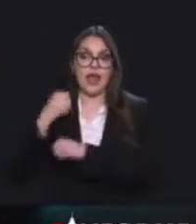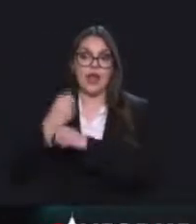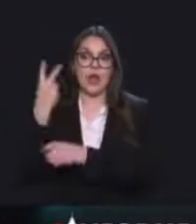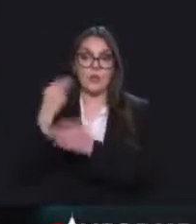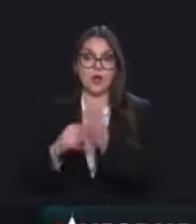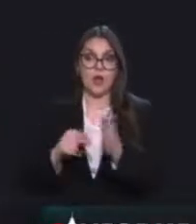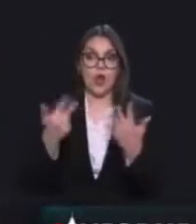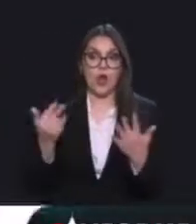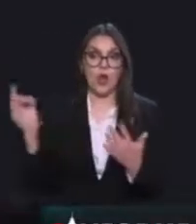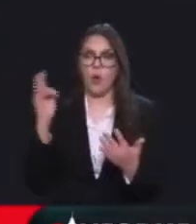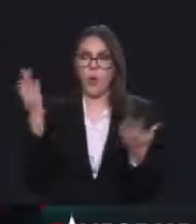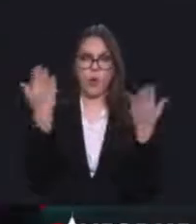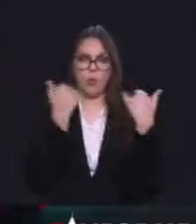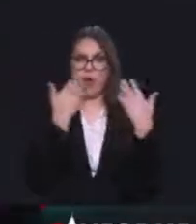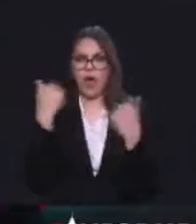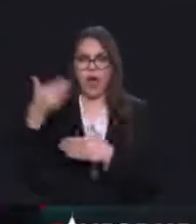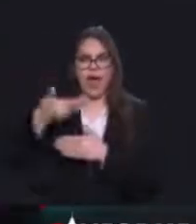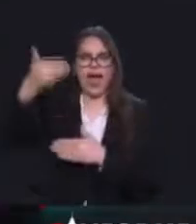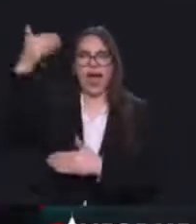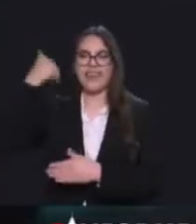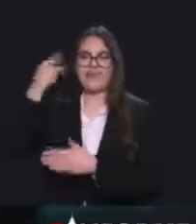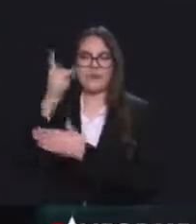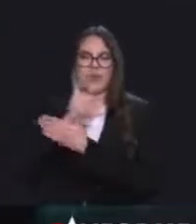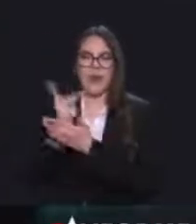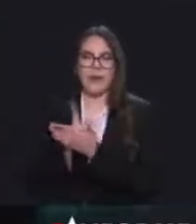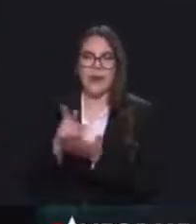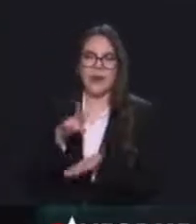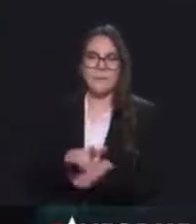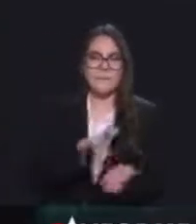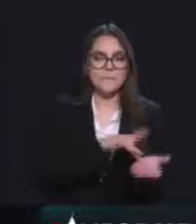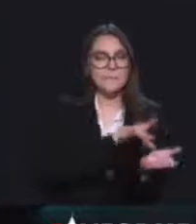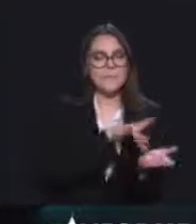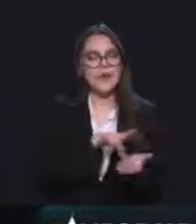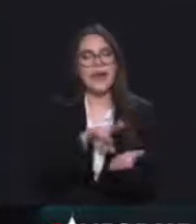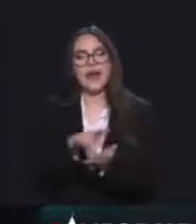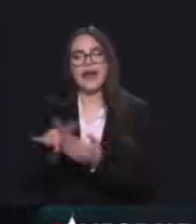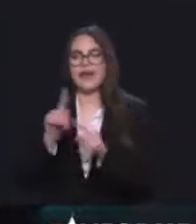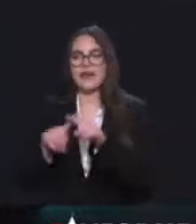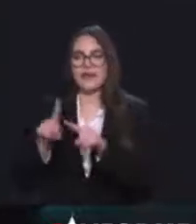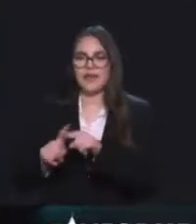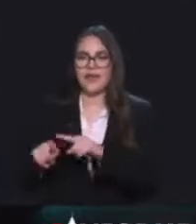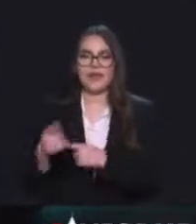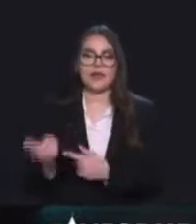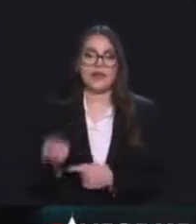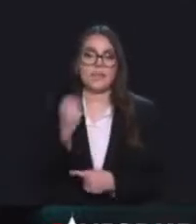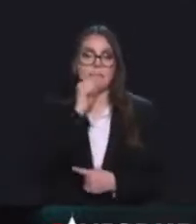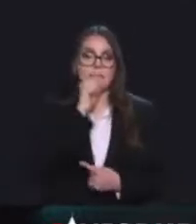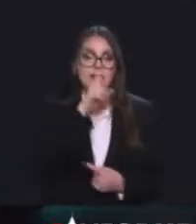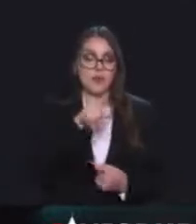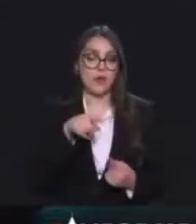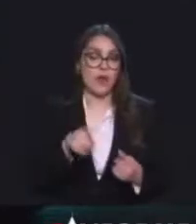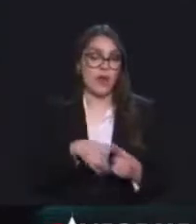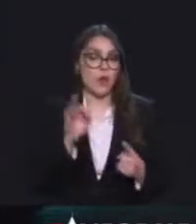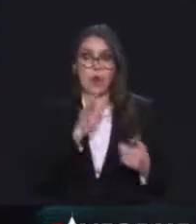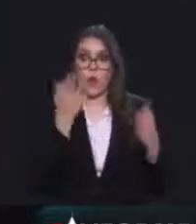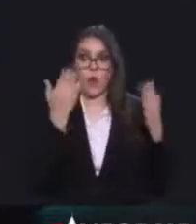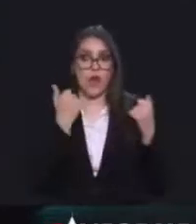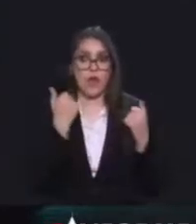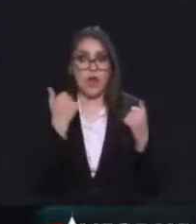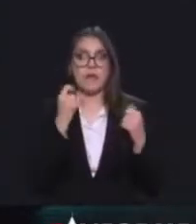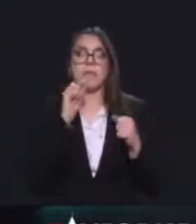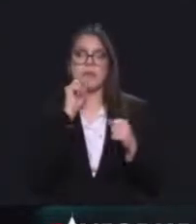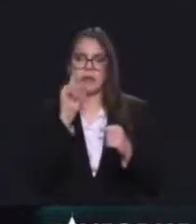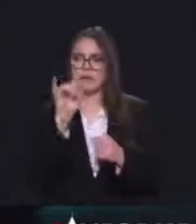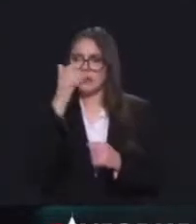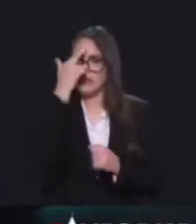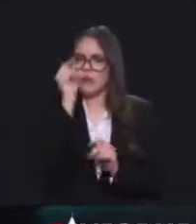hubiera habido las transferencias con los anteriores programas, el Prospera, Oportunidades, Progresa, que básicamente era el mismo, el efecto hubiera sido un poco menor,